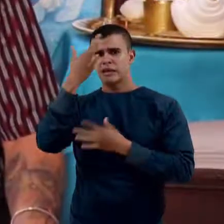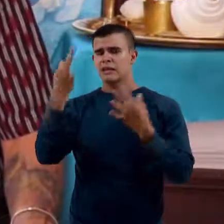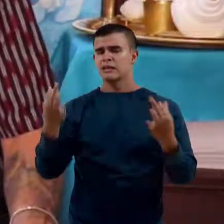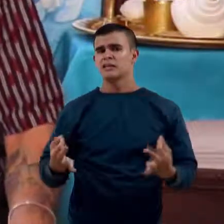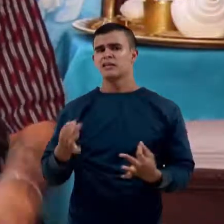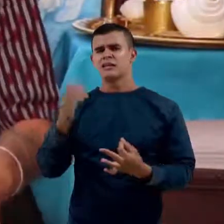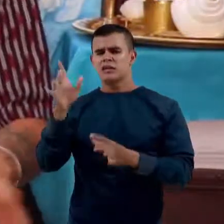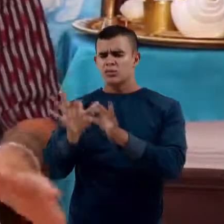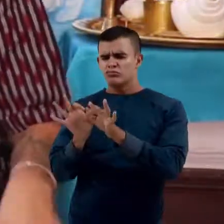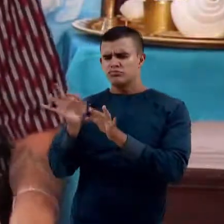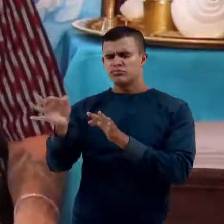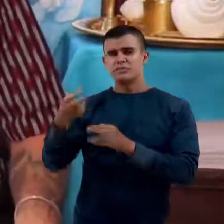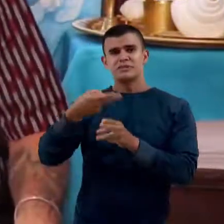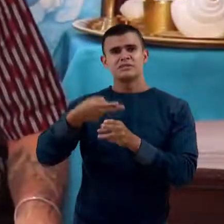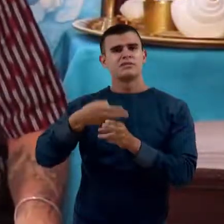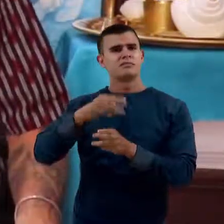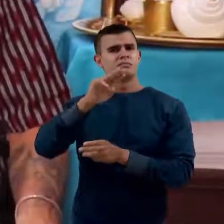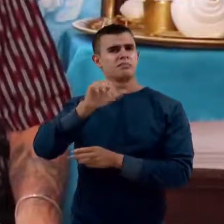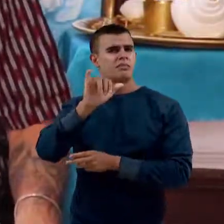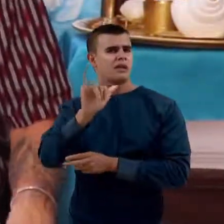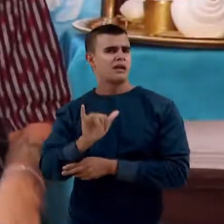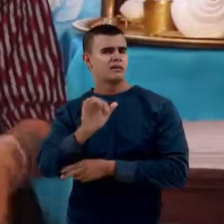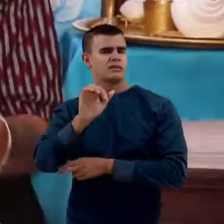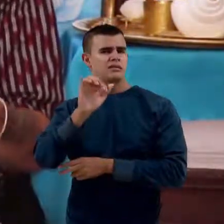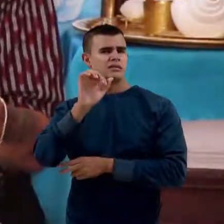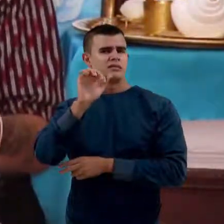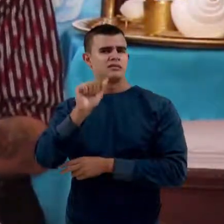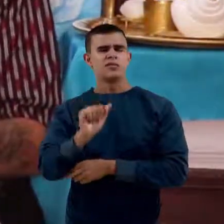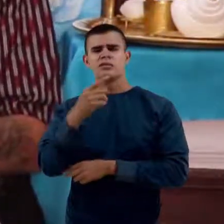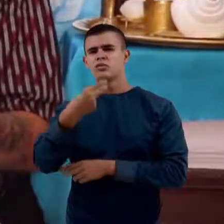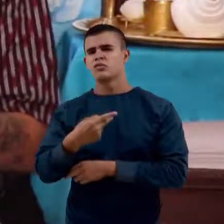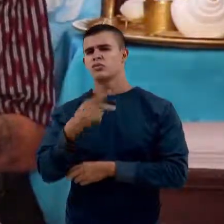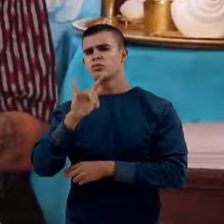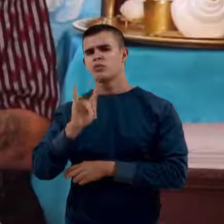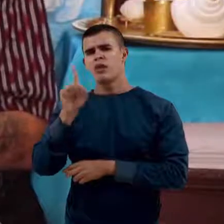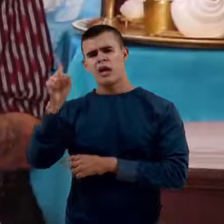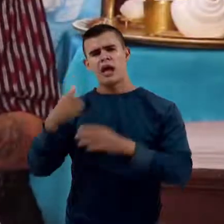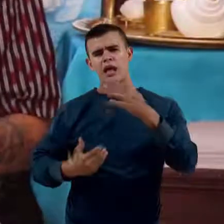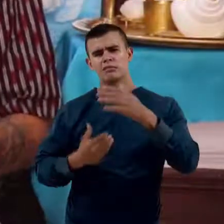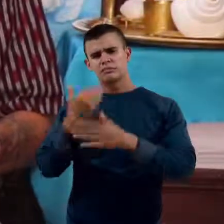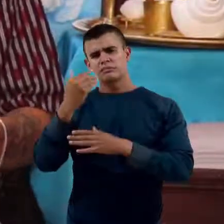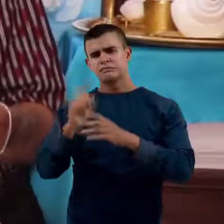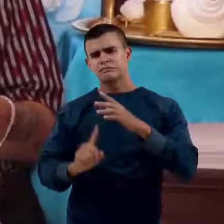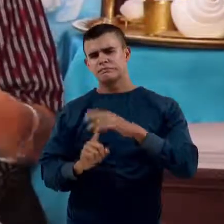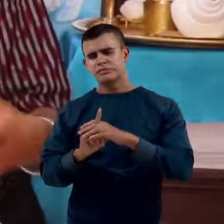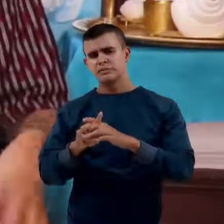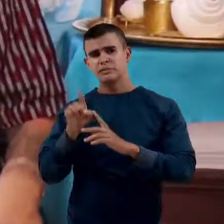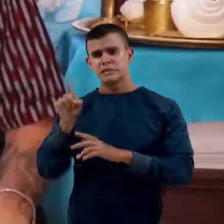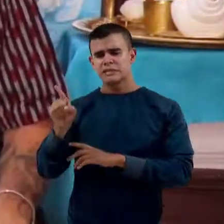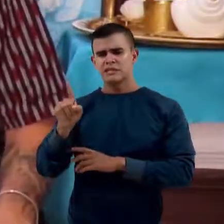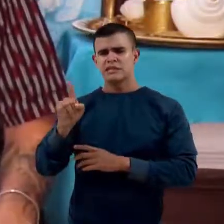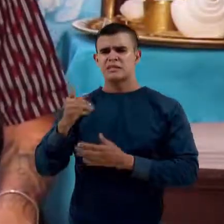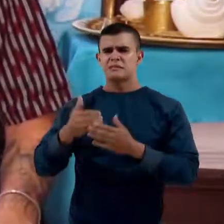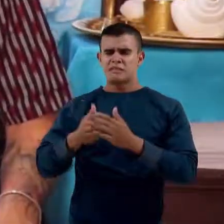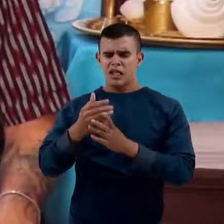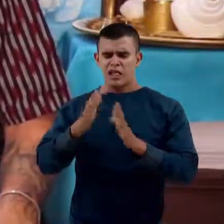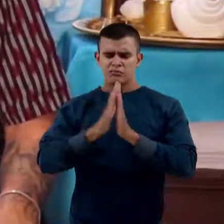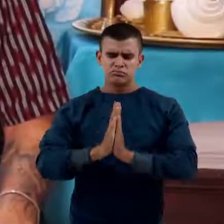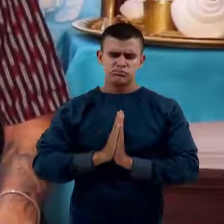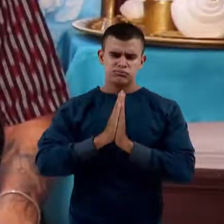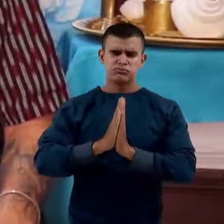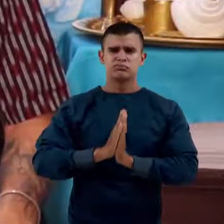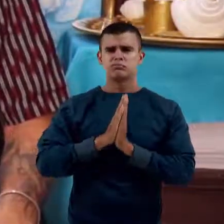Mayapur. Allá inició todo. Sí, empezó a hacer kirtan, empezó a cantar mantras y empezó a hablar de